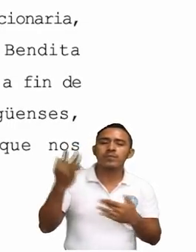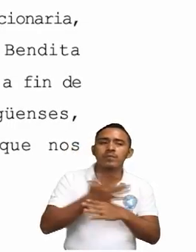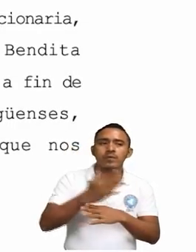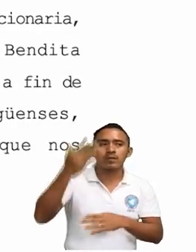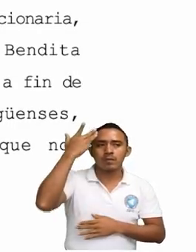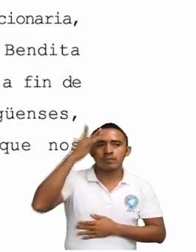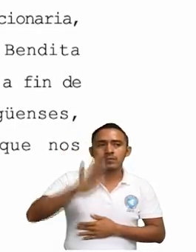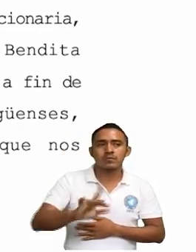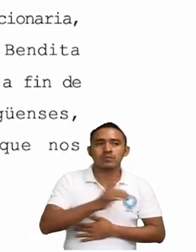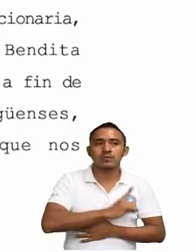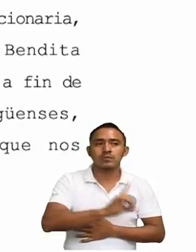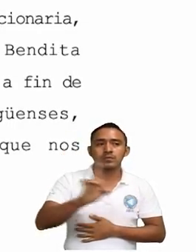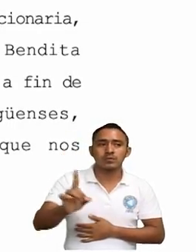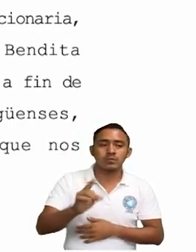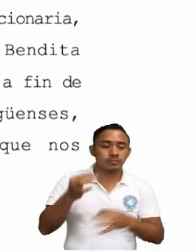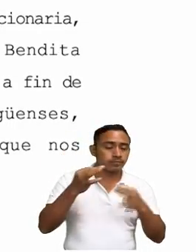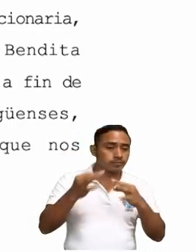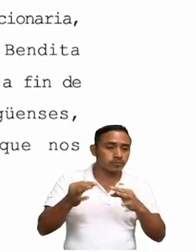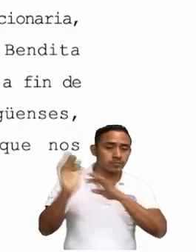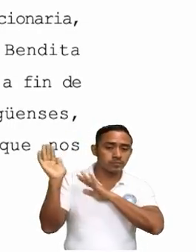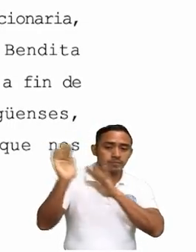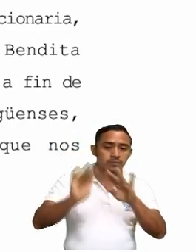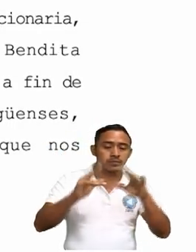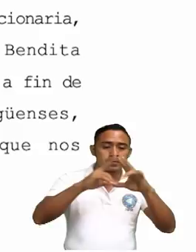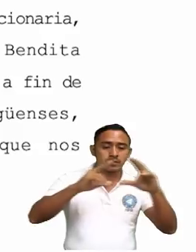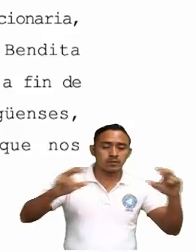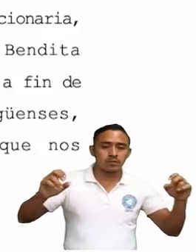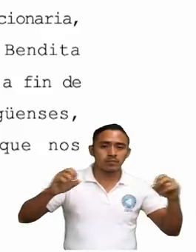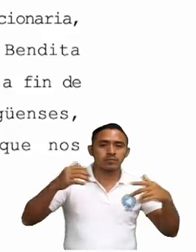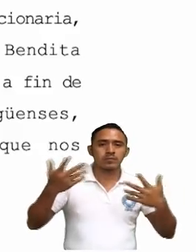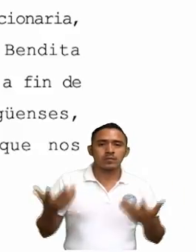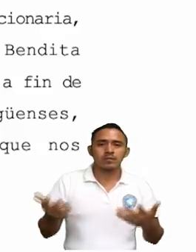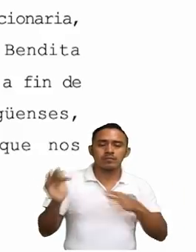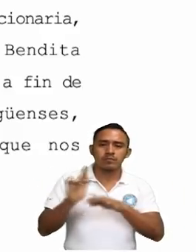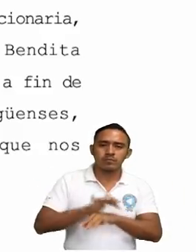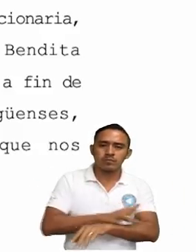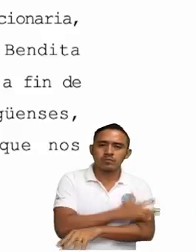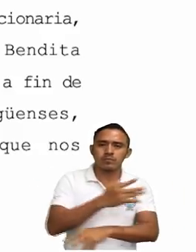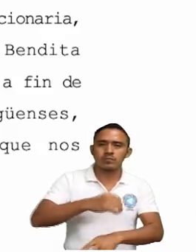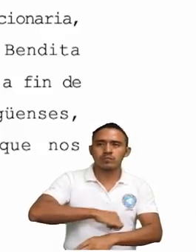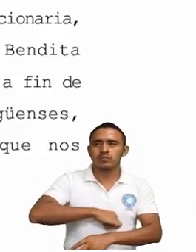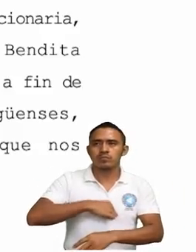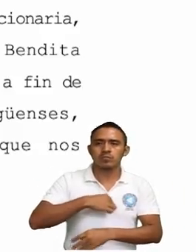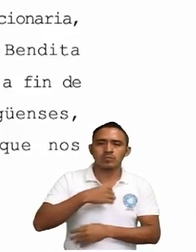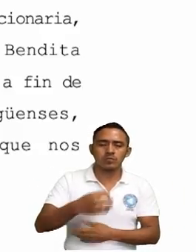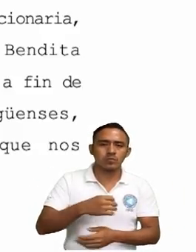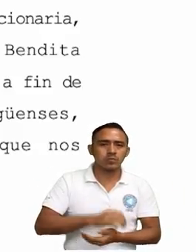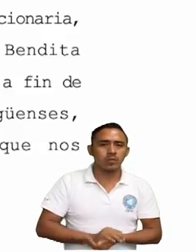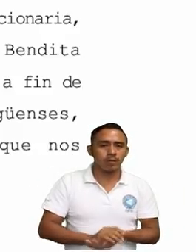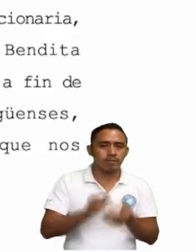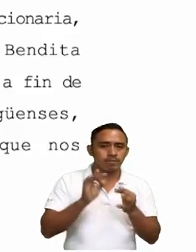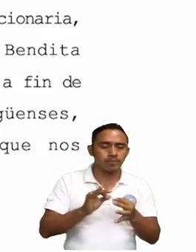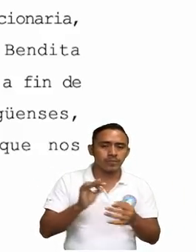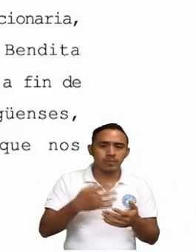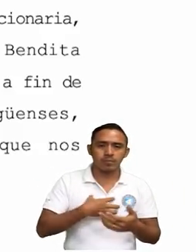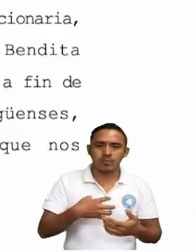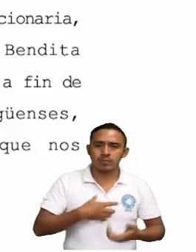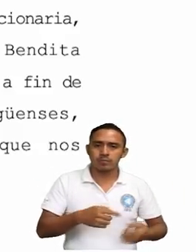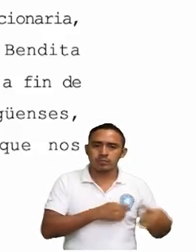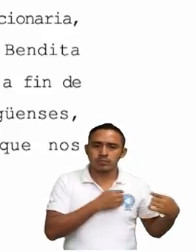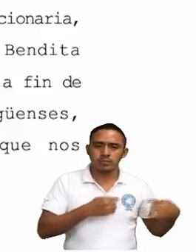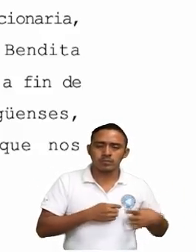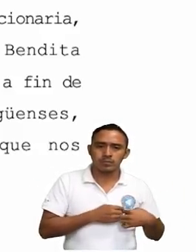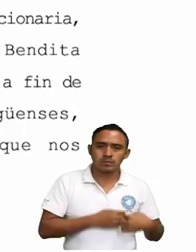Dios que derrama sobre Nicaragua y sobre las familias nicaragüenses. Nos sentimos orgullosas, orgullosos del potencial de nuestros corazones cristianos